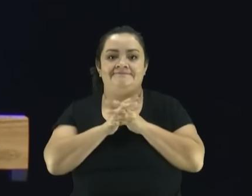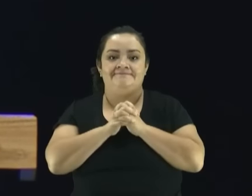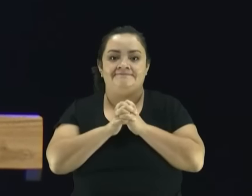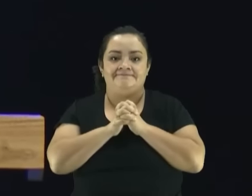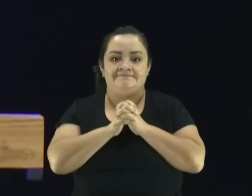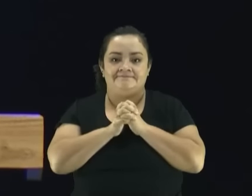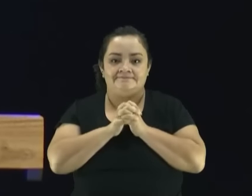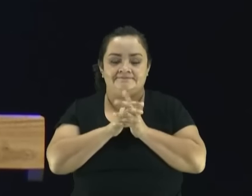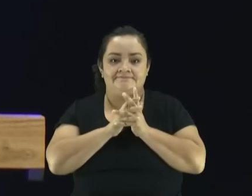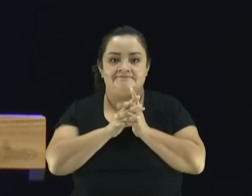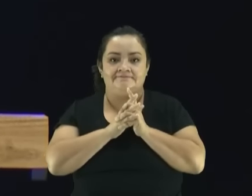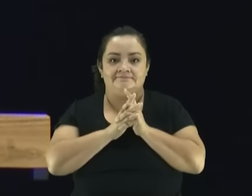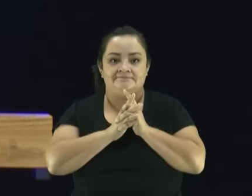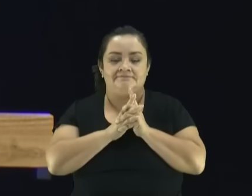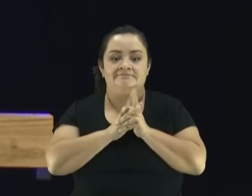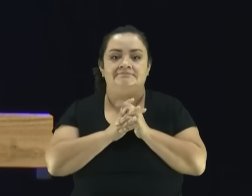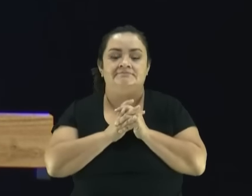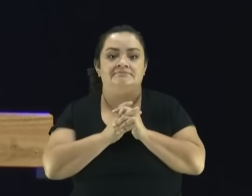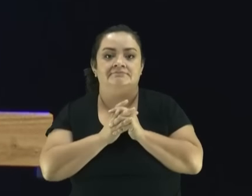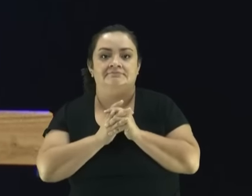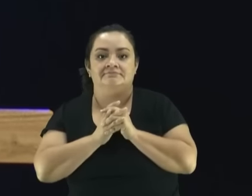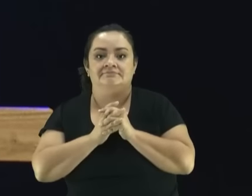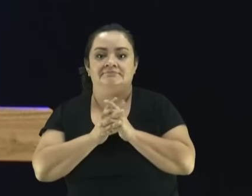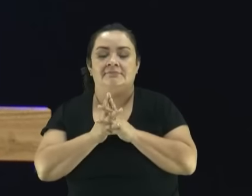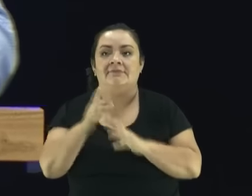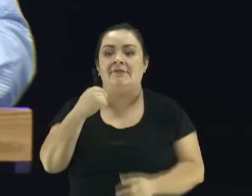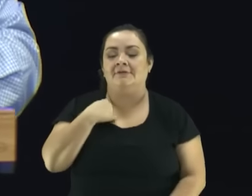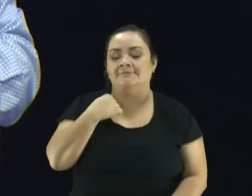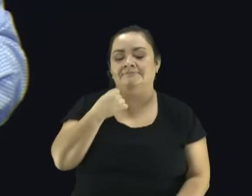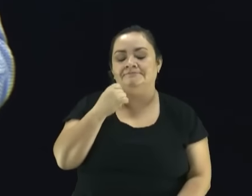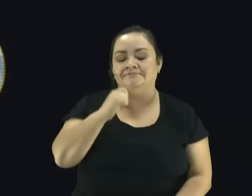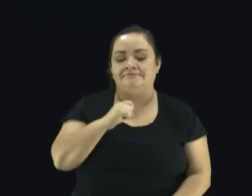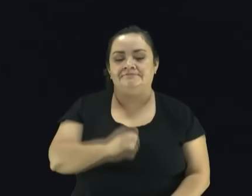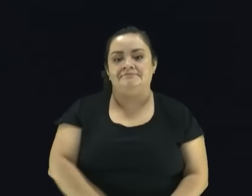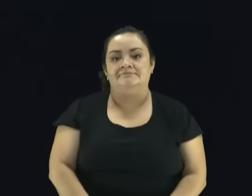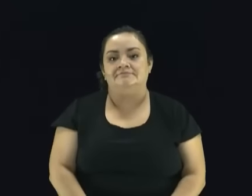va por el segundo literal el que entendió